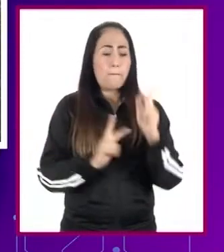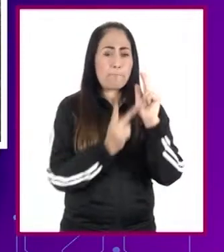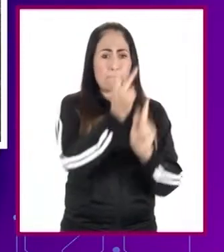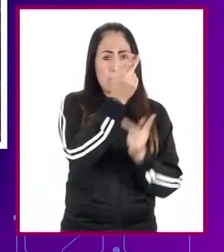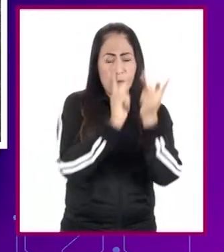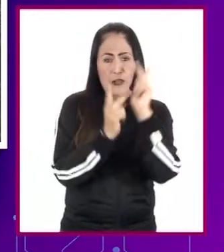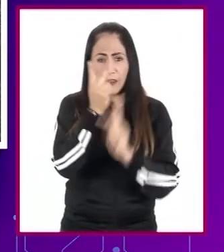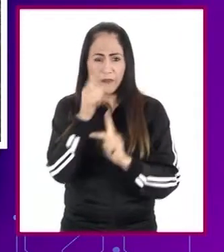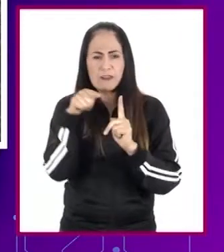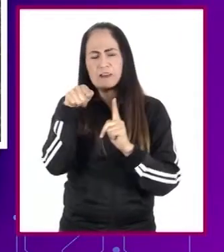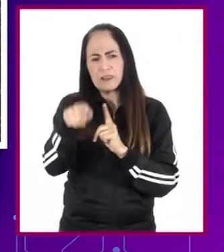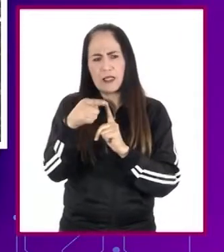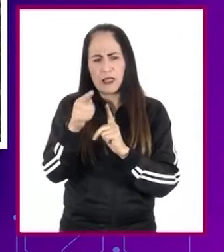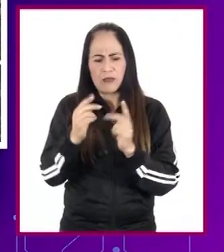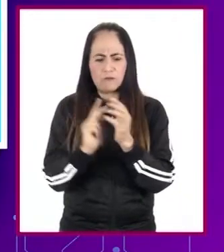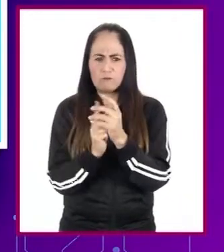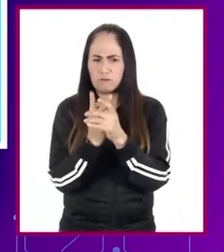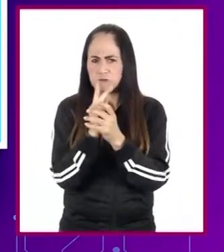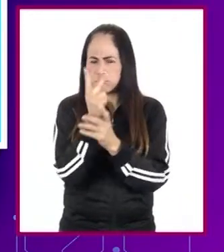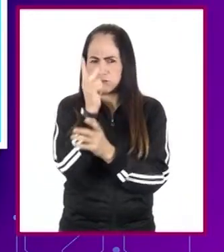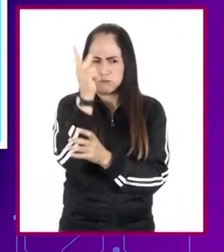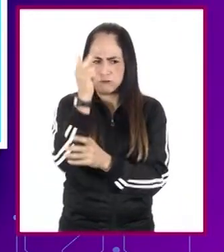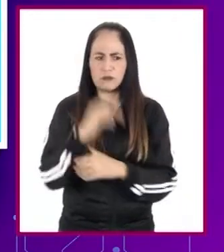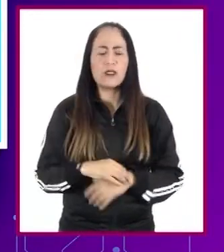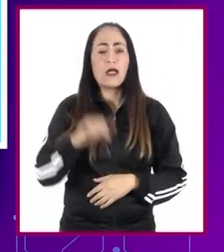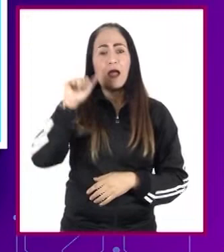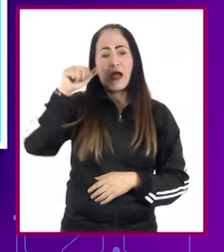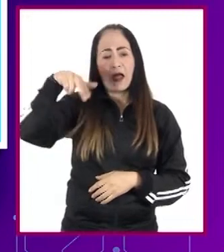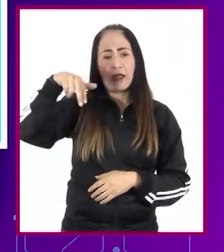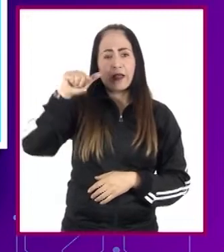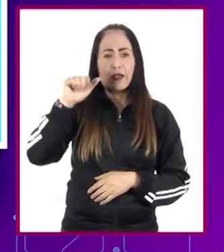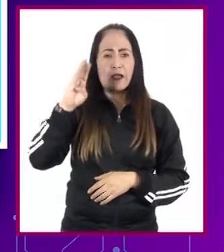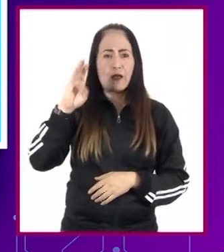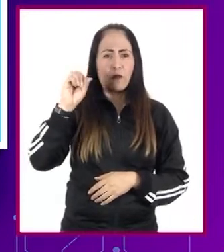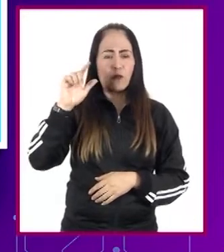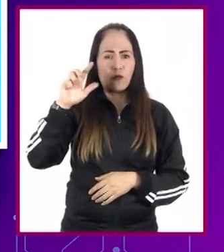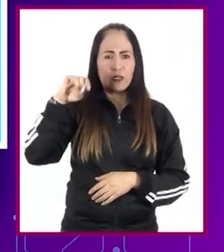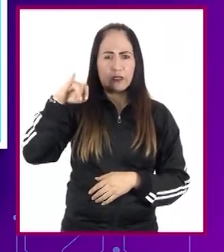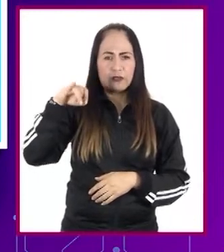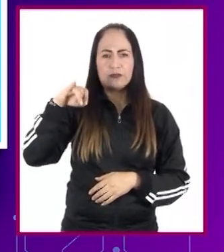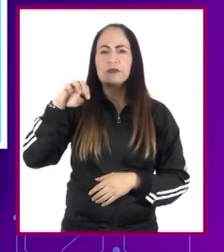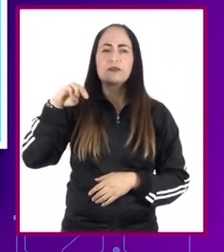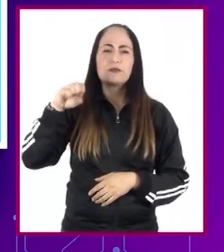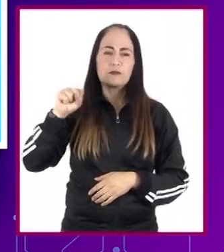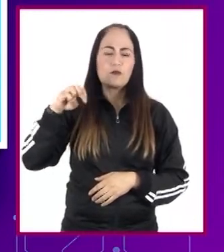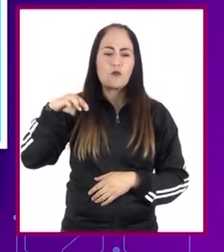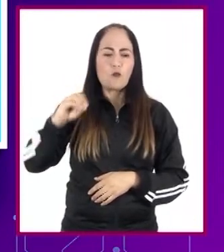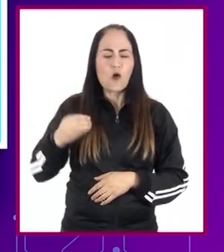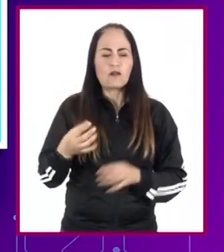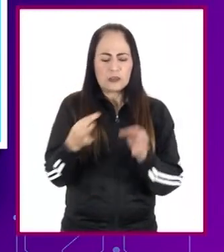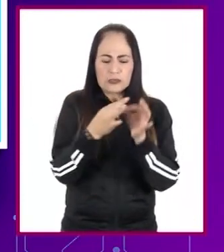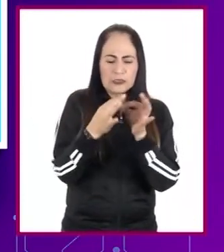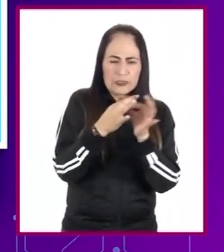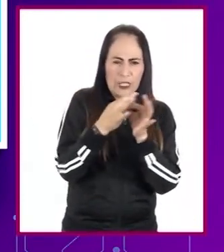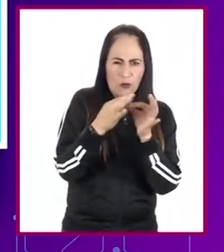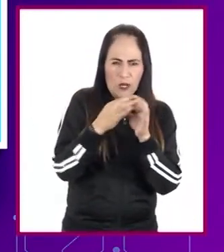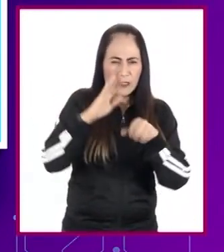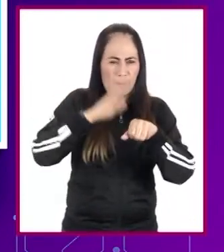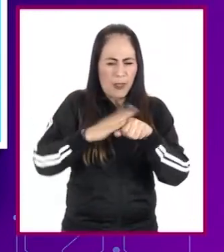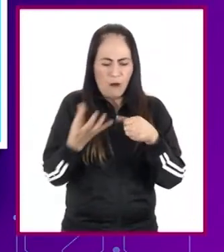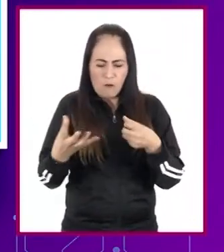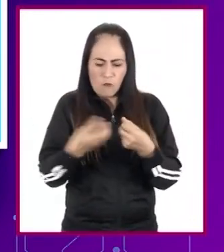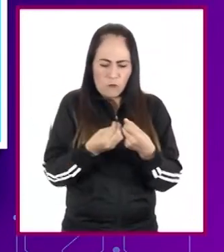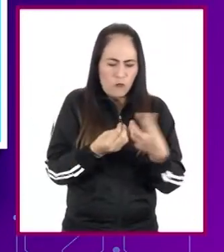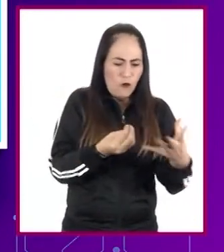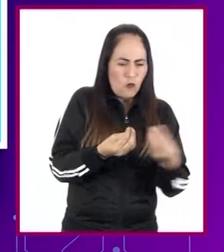funciones vitales como su reproducción. En el anabolismo, la célula elabora sustancias complejas a partir de sustancias más simples.